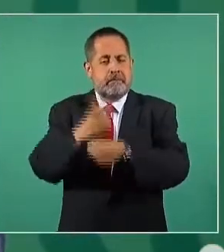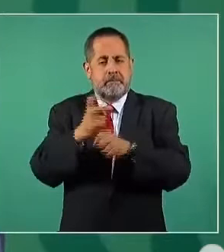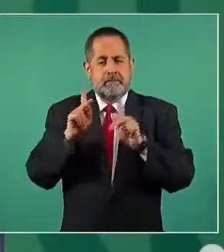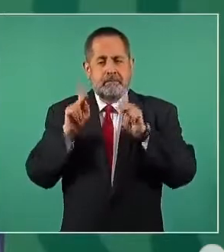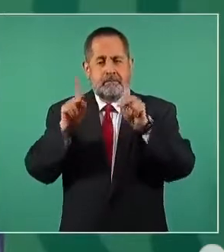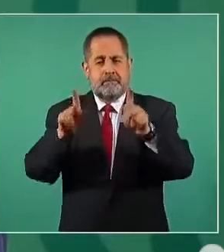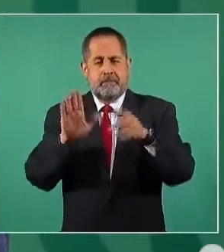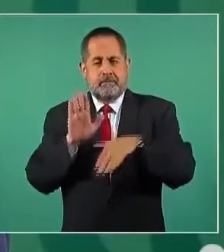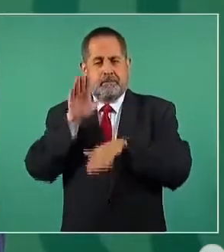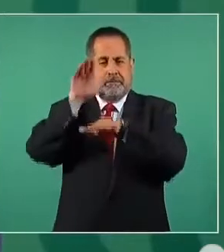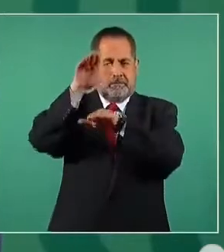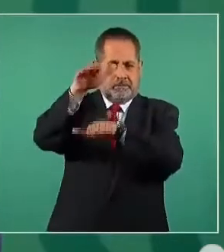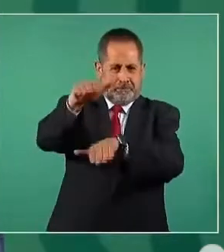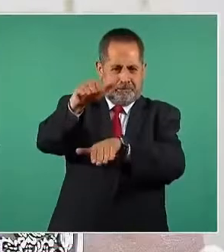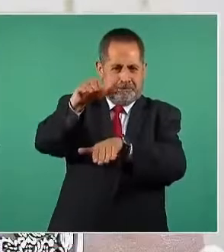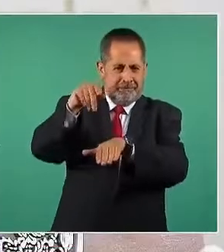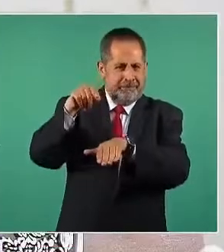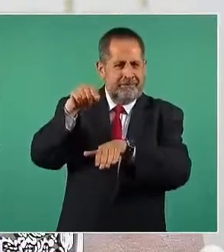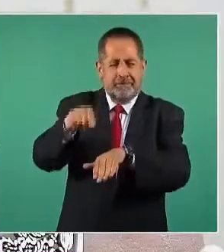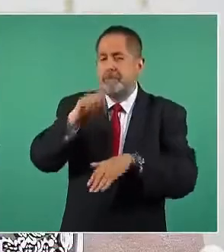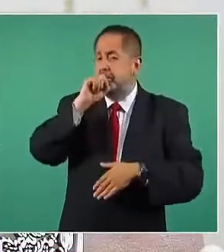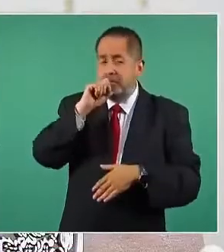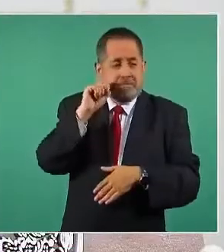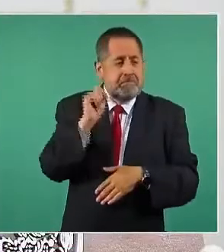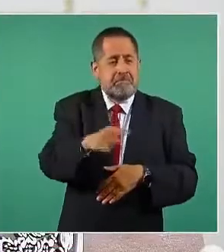pisos, lo mismo,